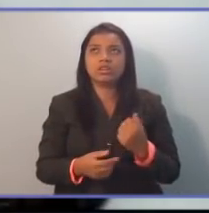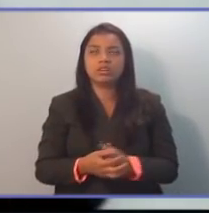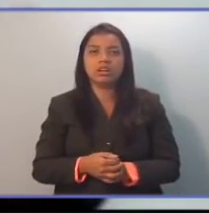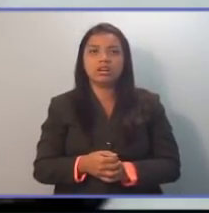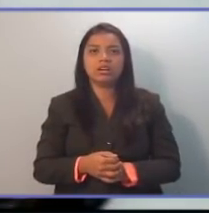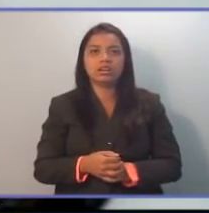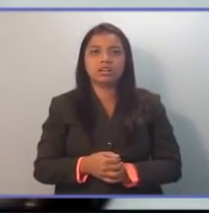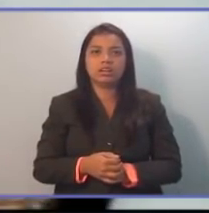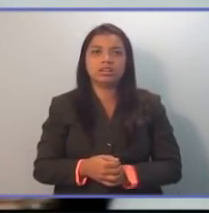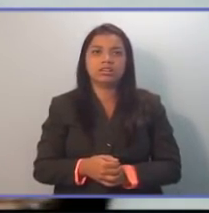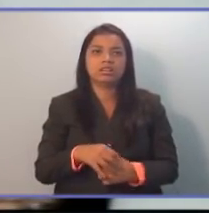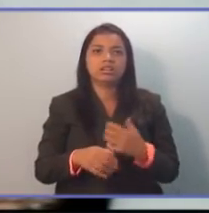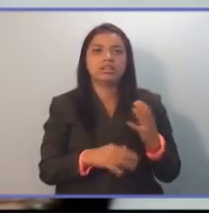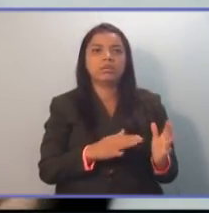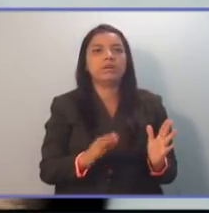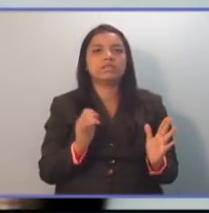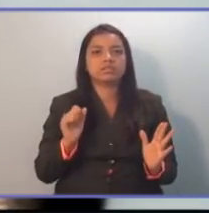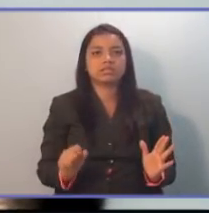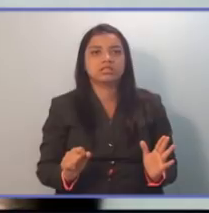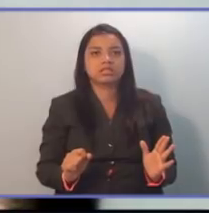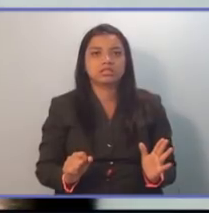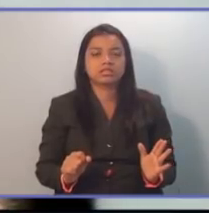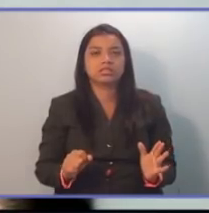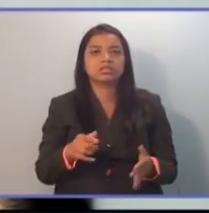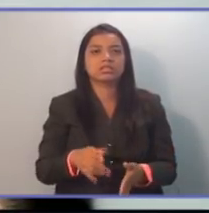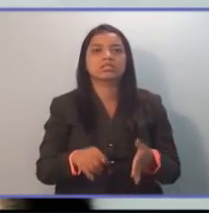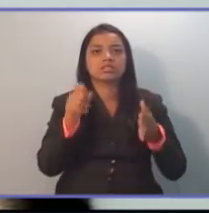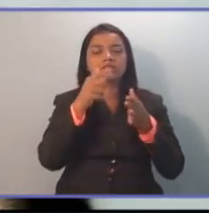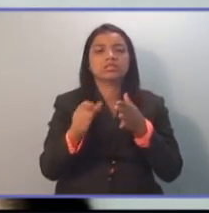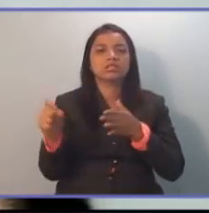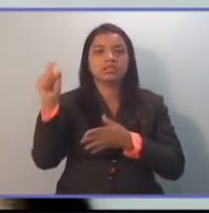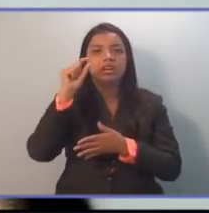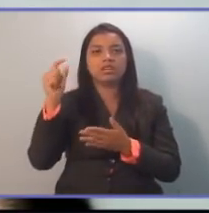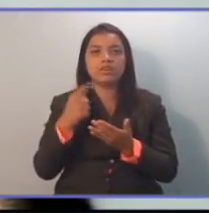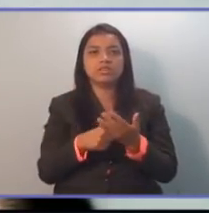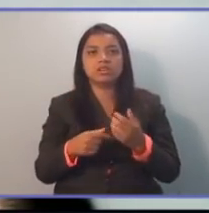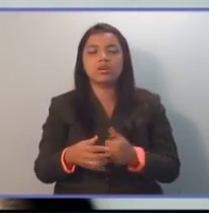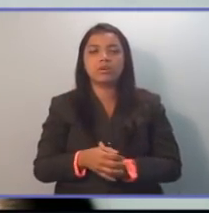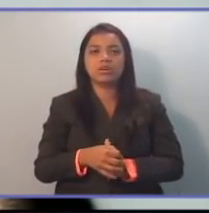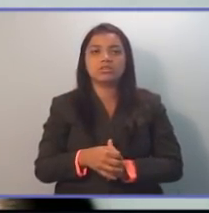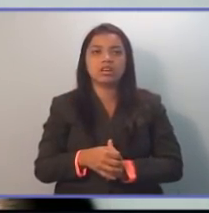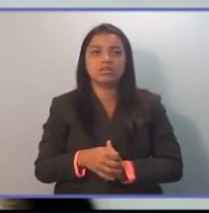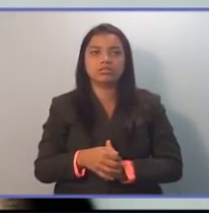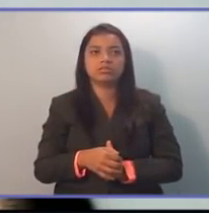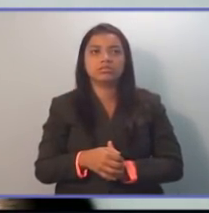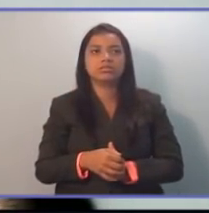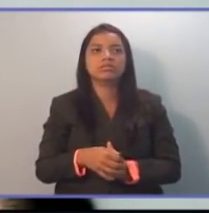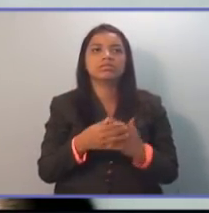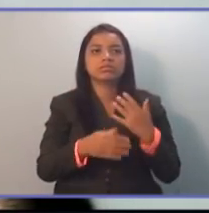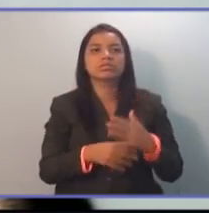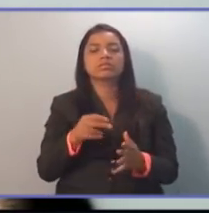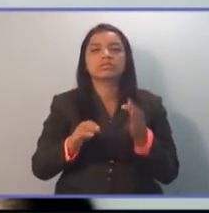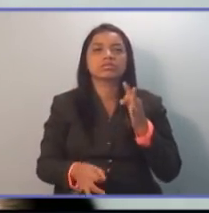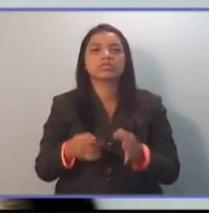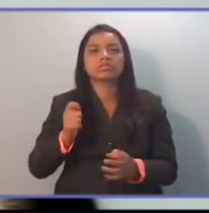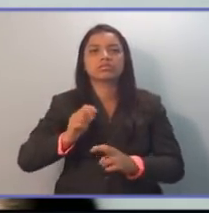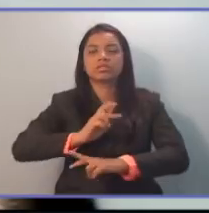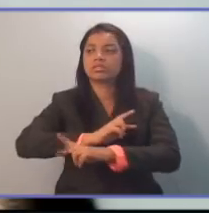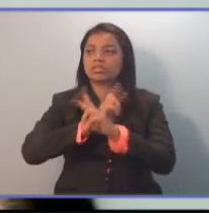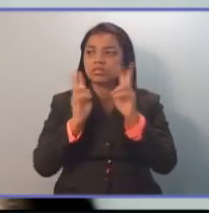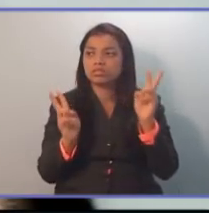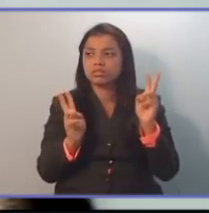adelante toda esa imagen institucional de tribunales de paz, tribunales de